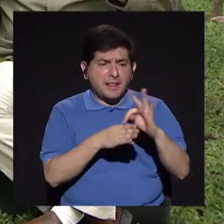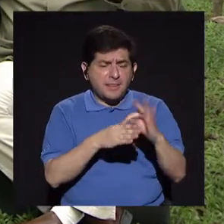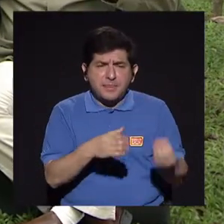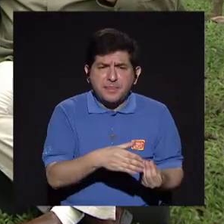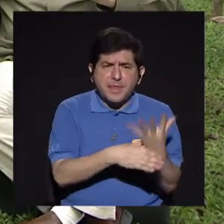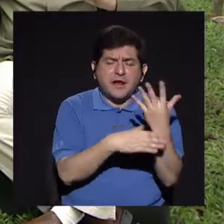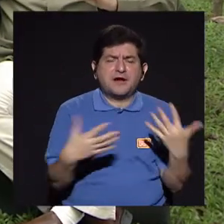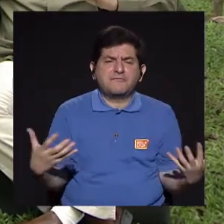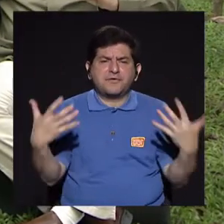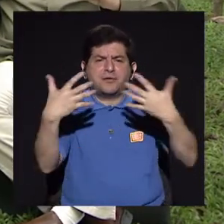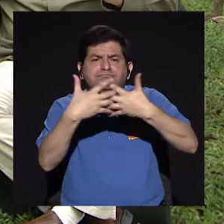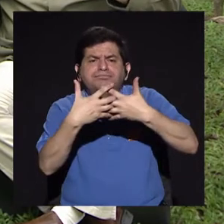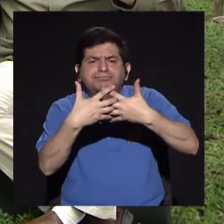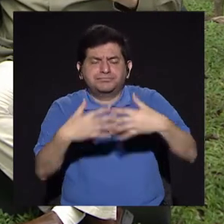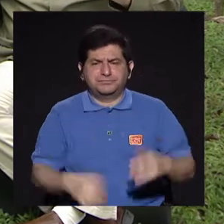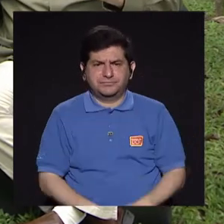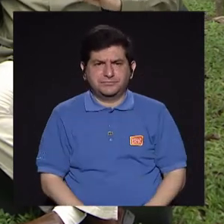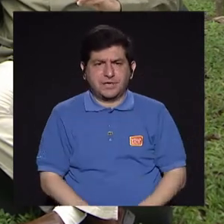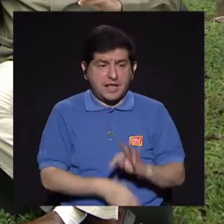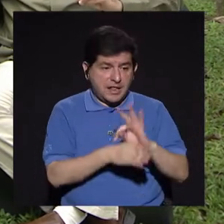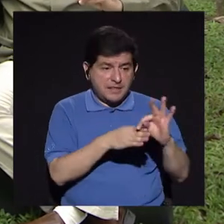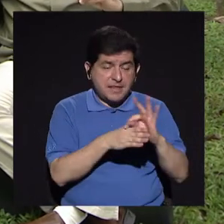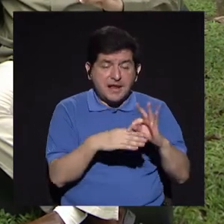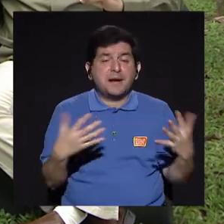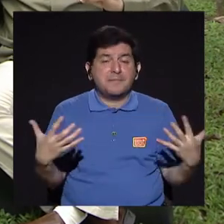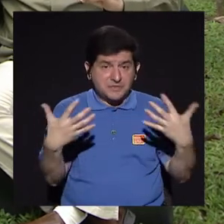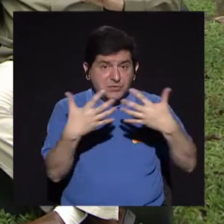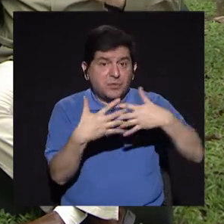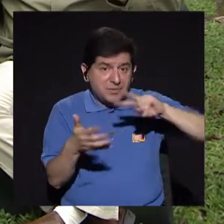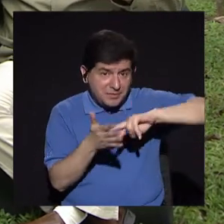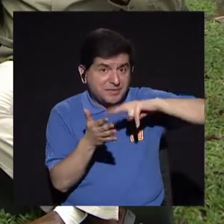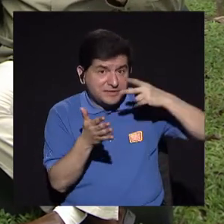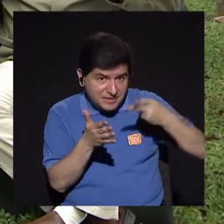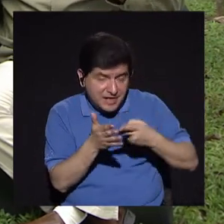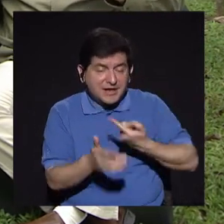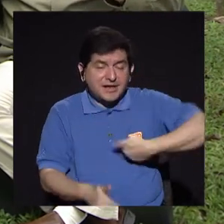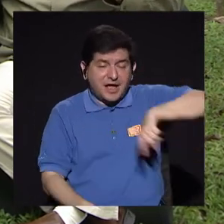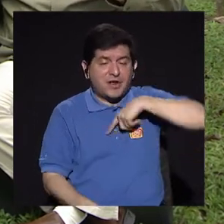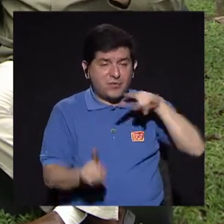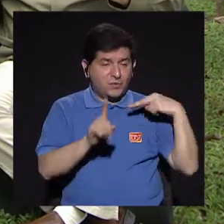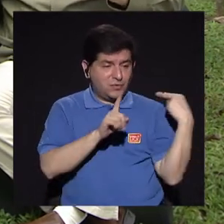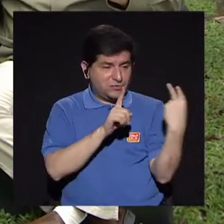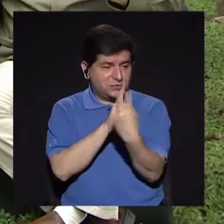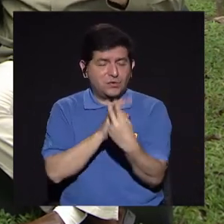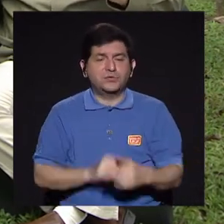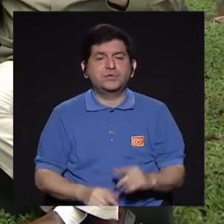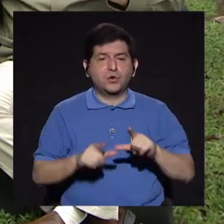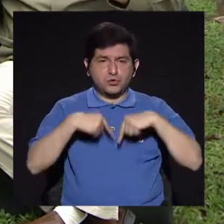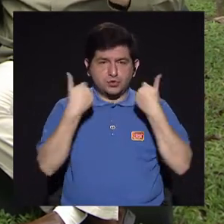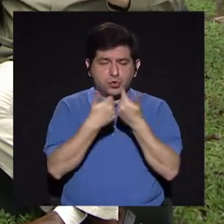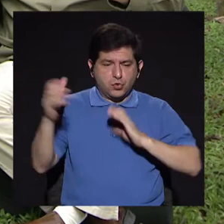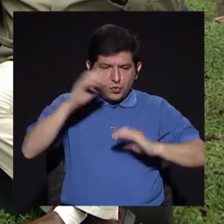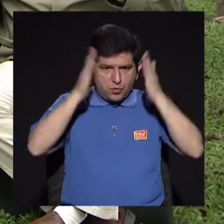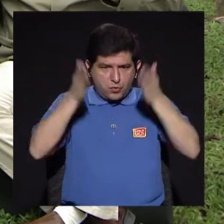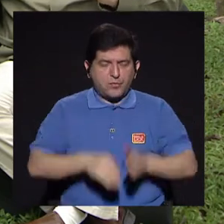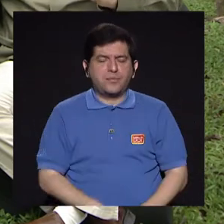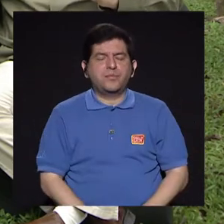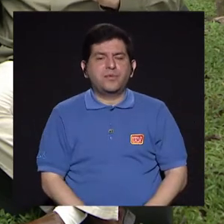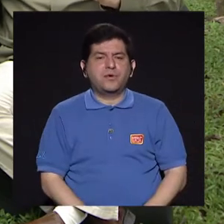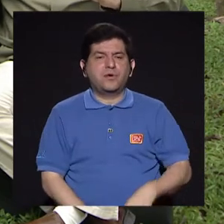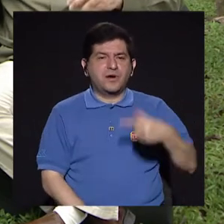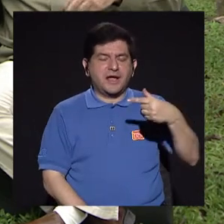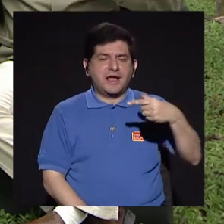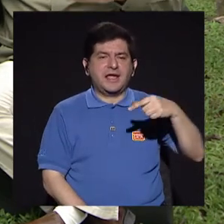floral complementa, y estamos hablando de terapias complementarias, o sea, nuestro enfoque y nuestra visión, nosotros tenemos un grupo científico que se llama